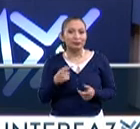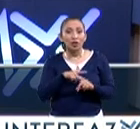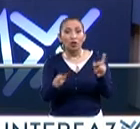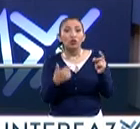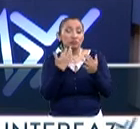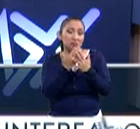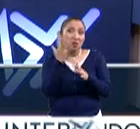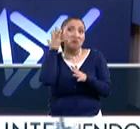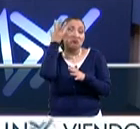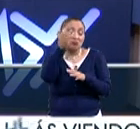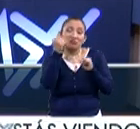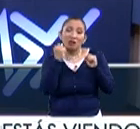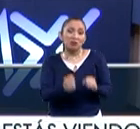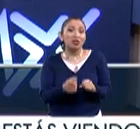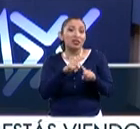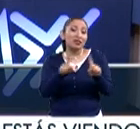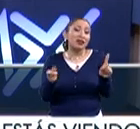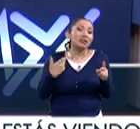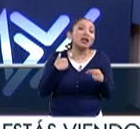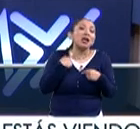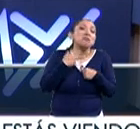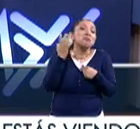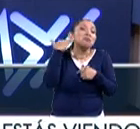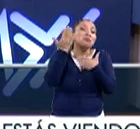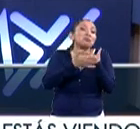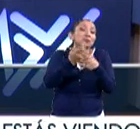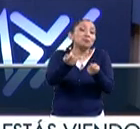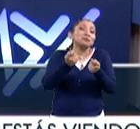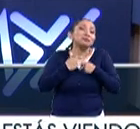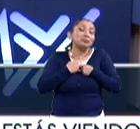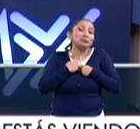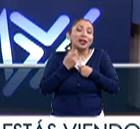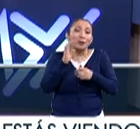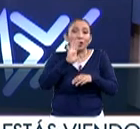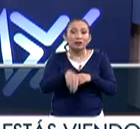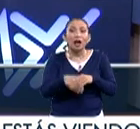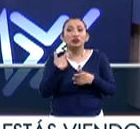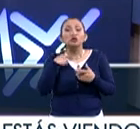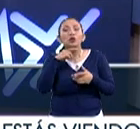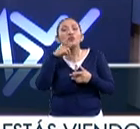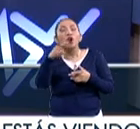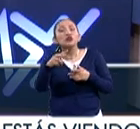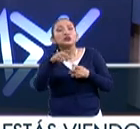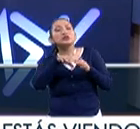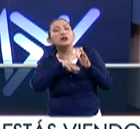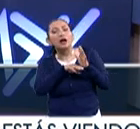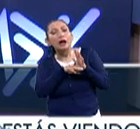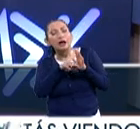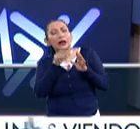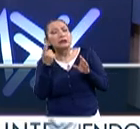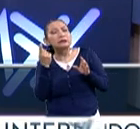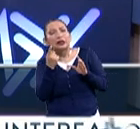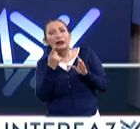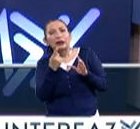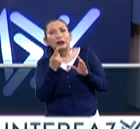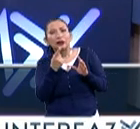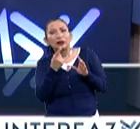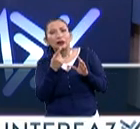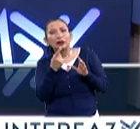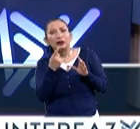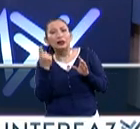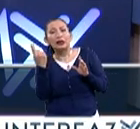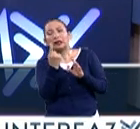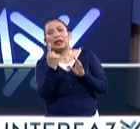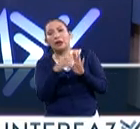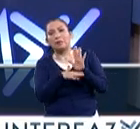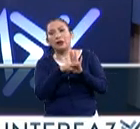la esperamos de manera distinta. No, o la de, y tu voz que madura, y tu voz que madura, y tu voz